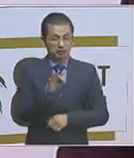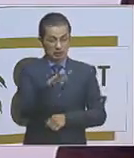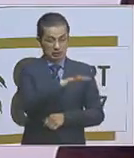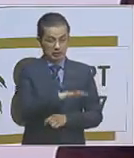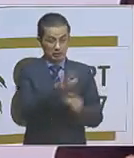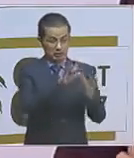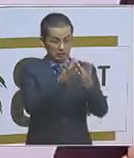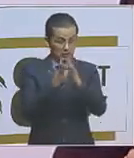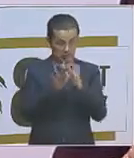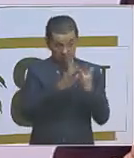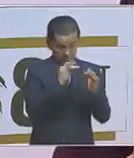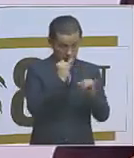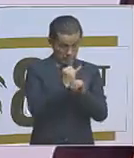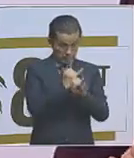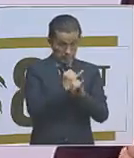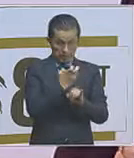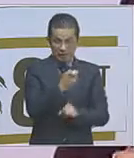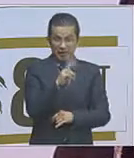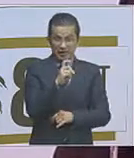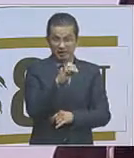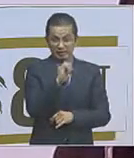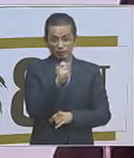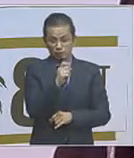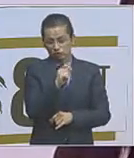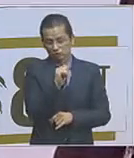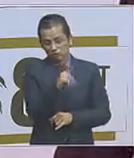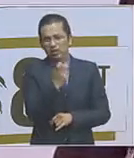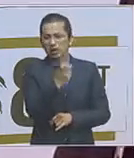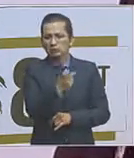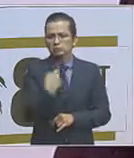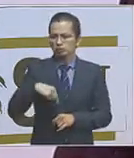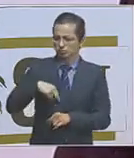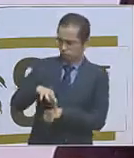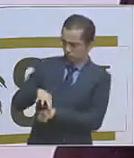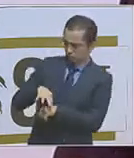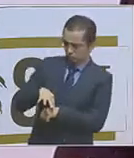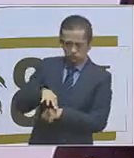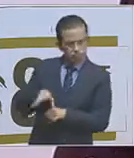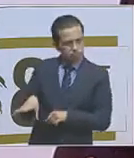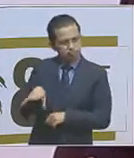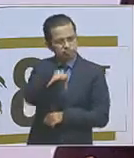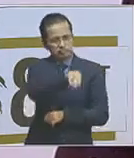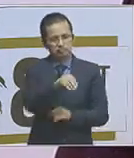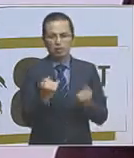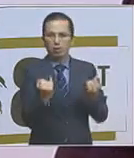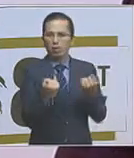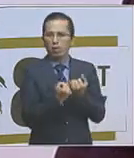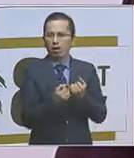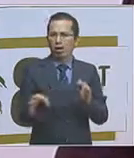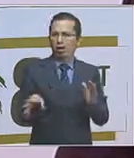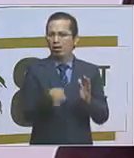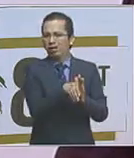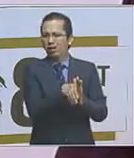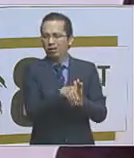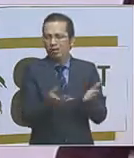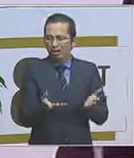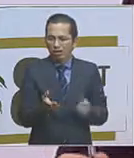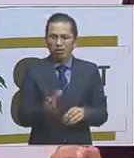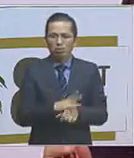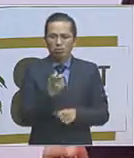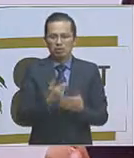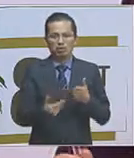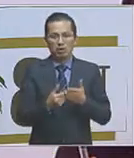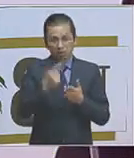de nosotros mismos de nuestra sociedad debemos buscar entonces que el 2018 refleje